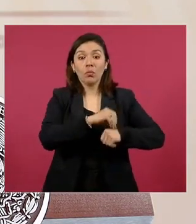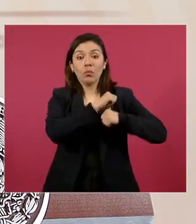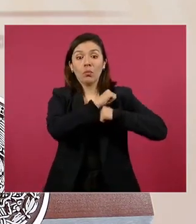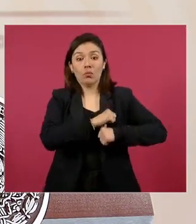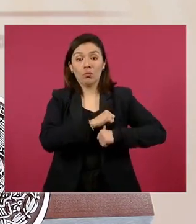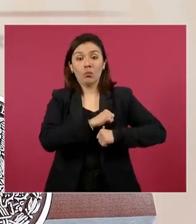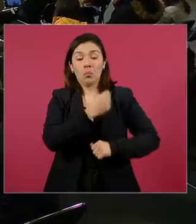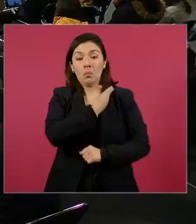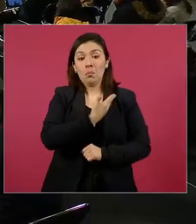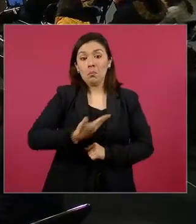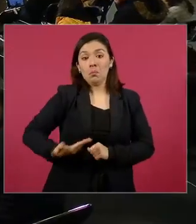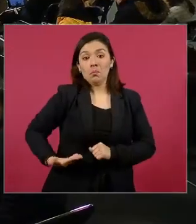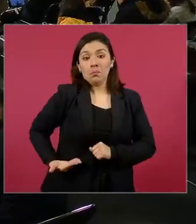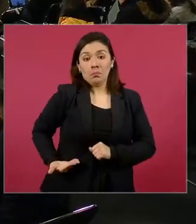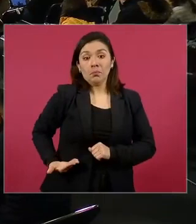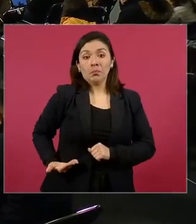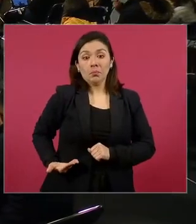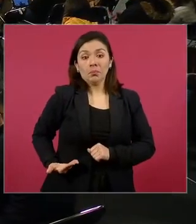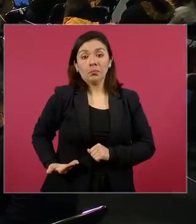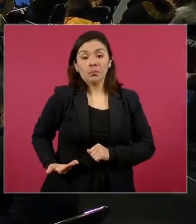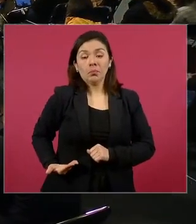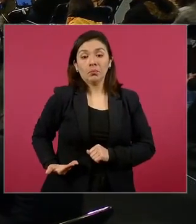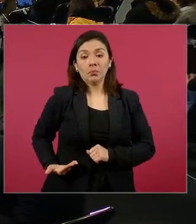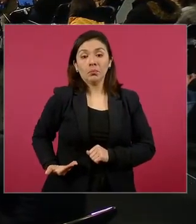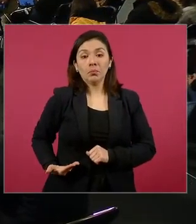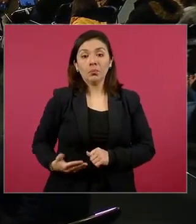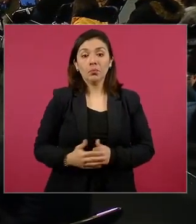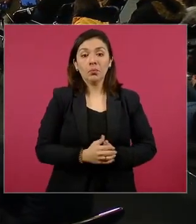del presidente